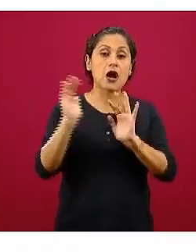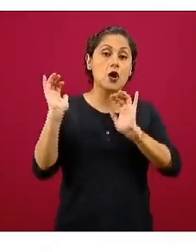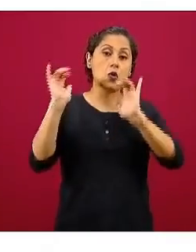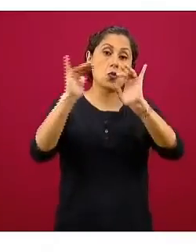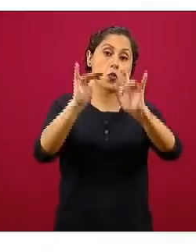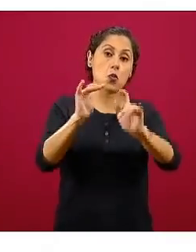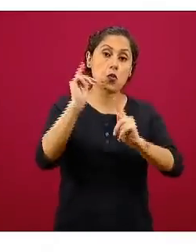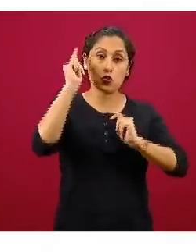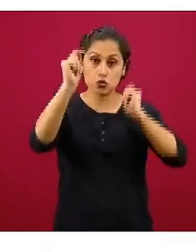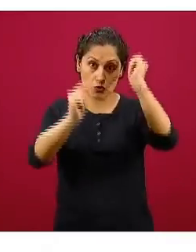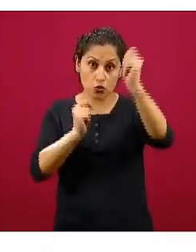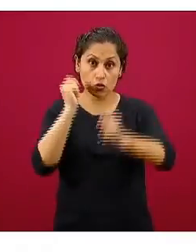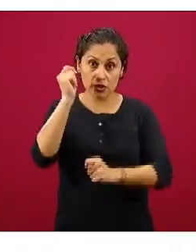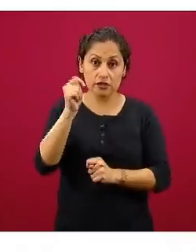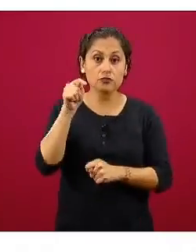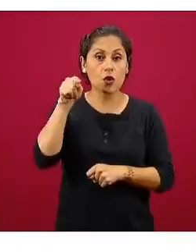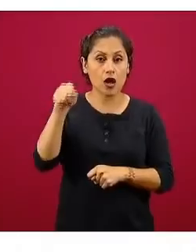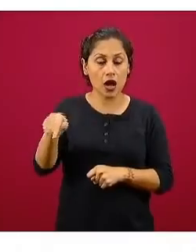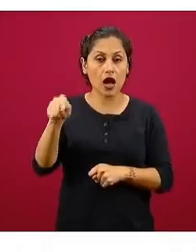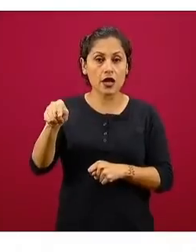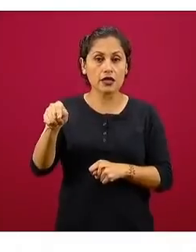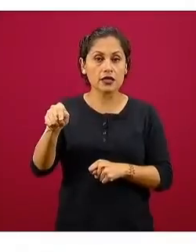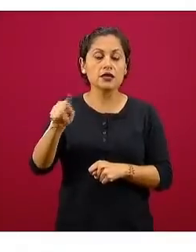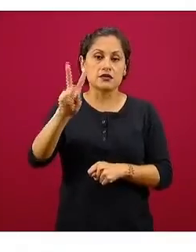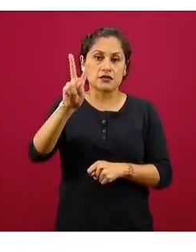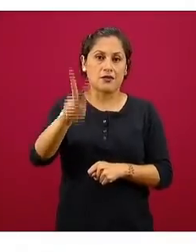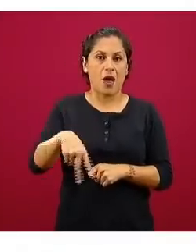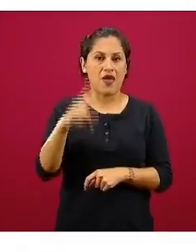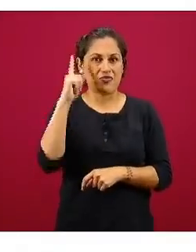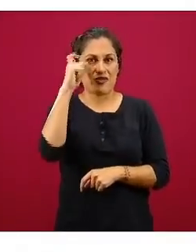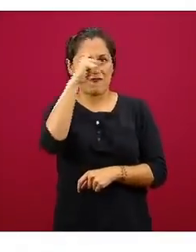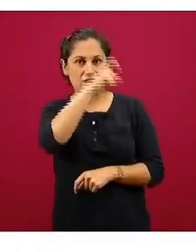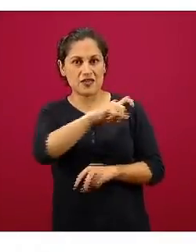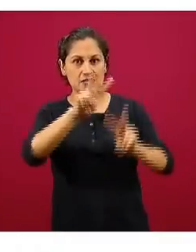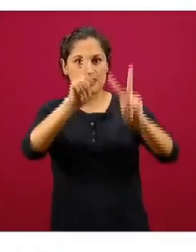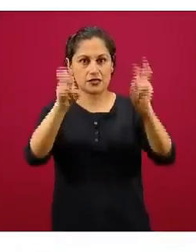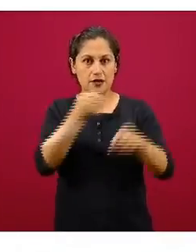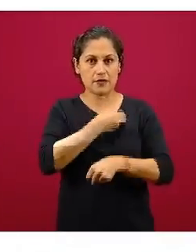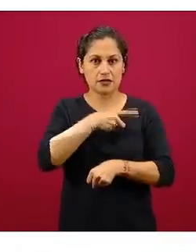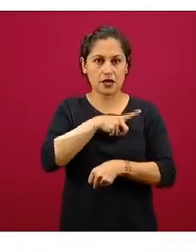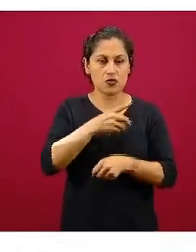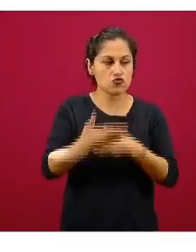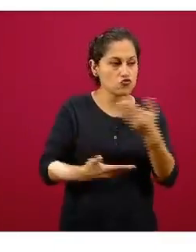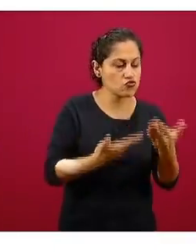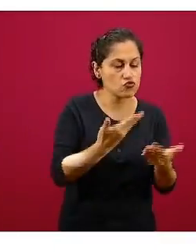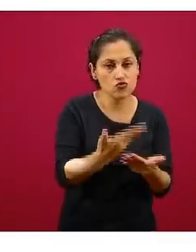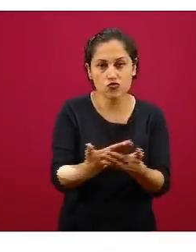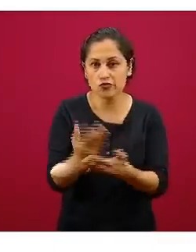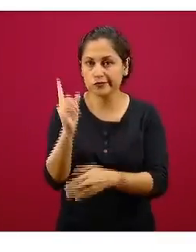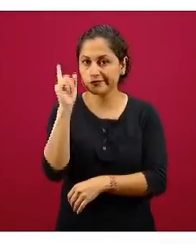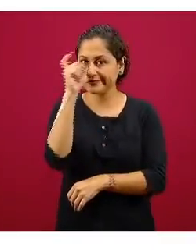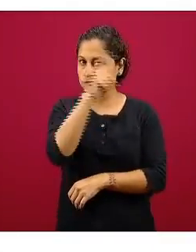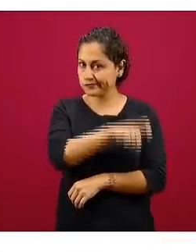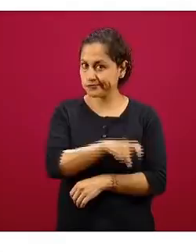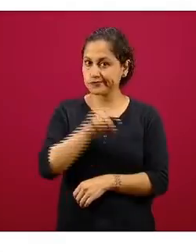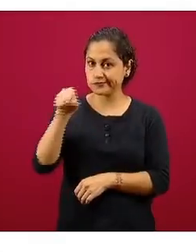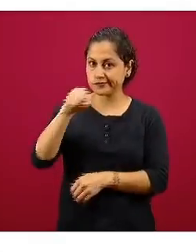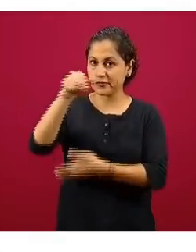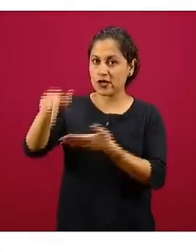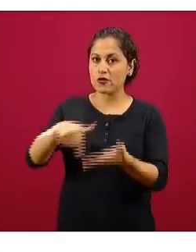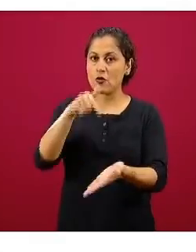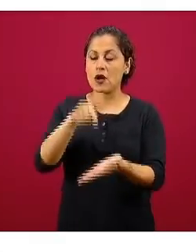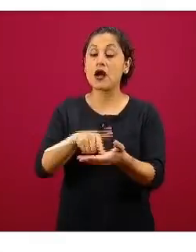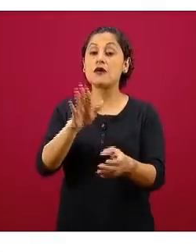característicamente tienen menor infraestructura de salud y en muchos casos está muy